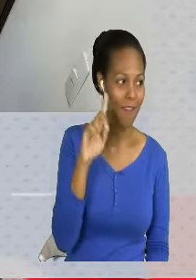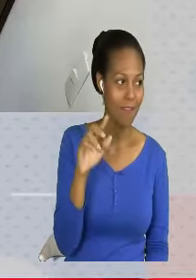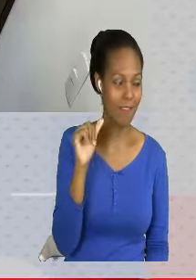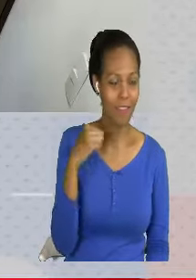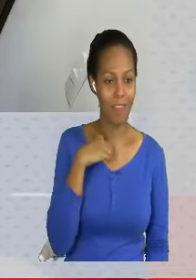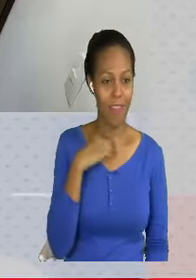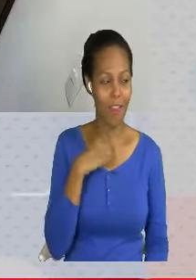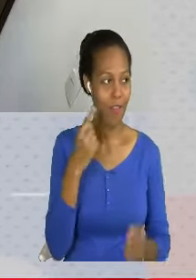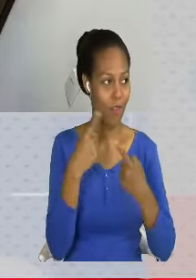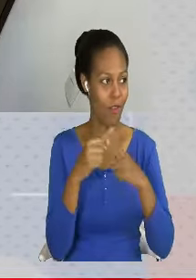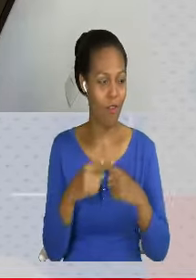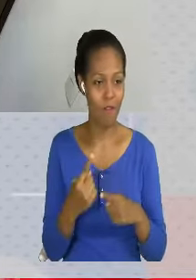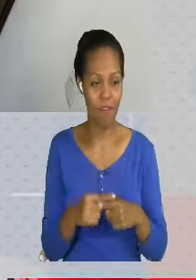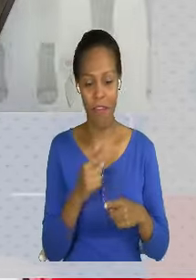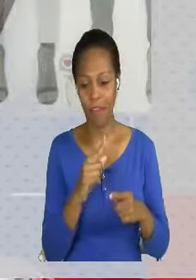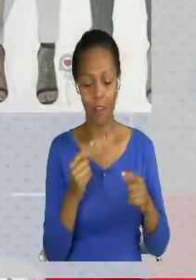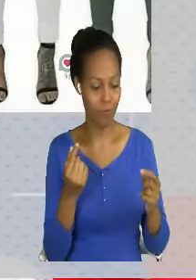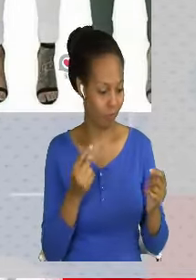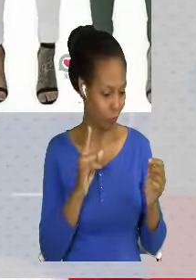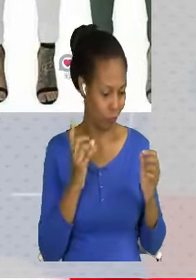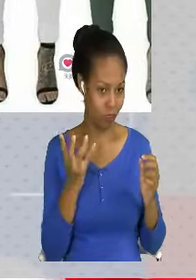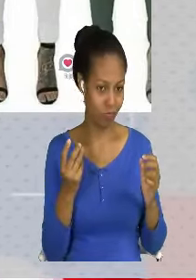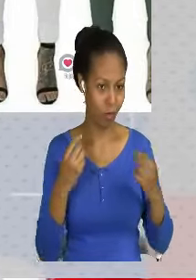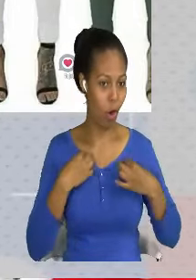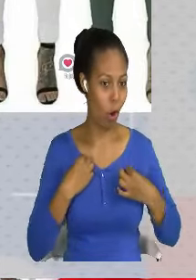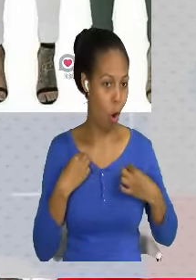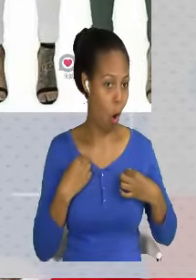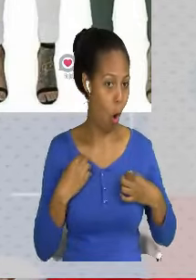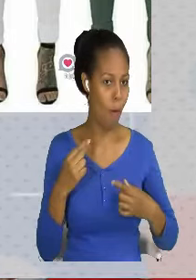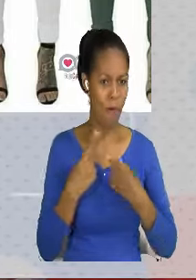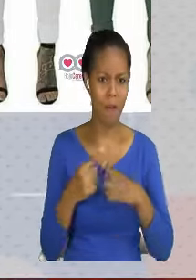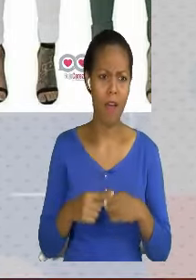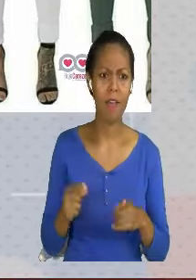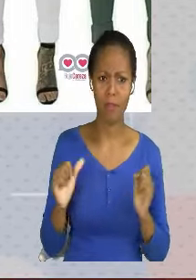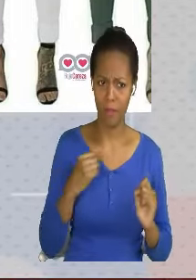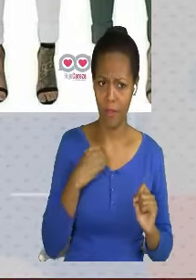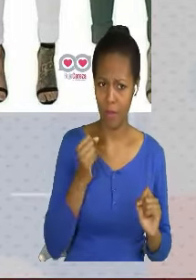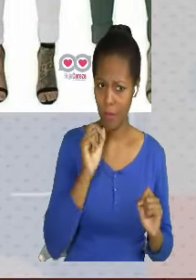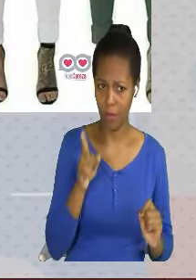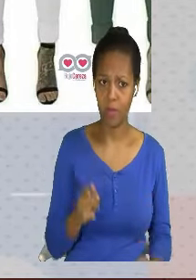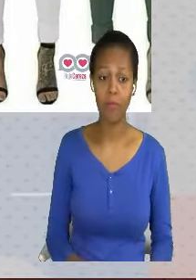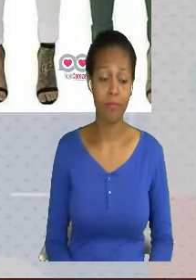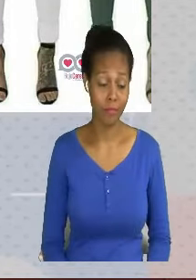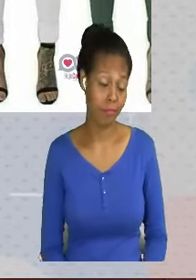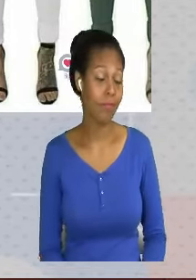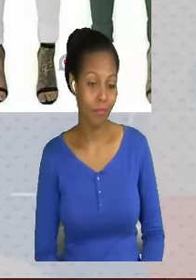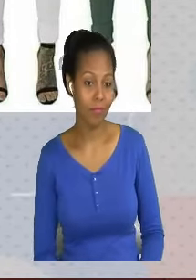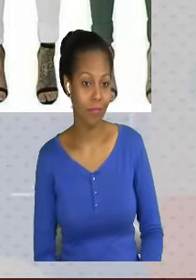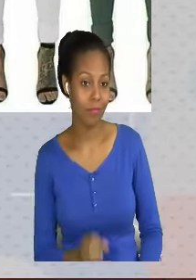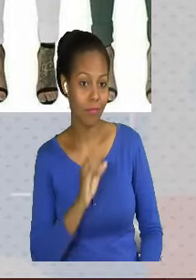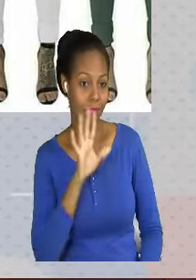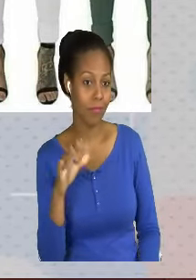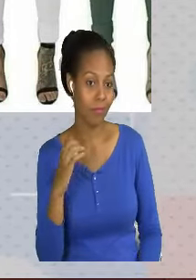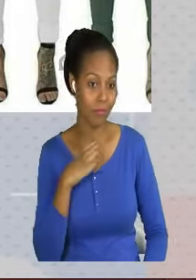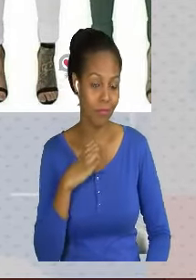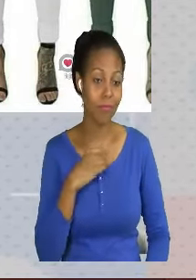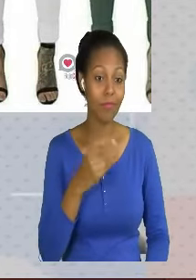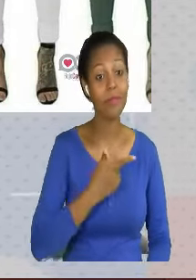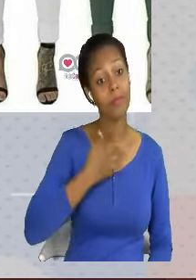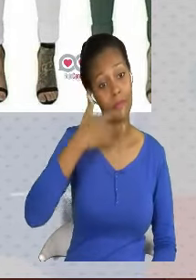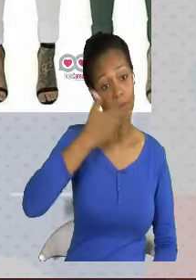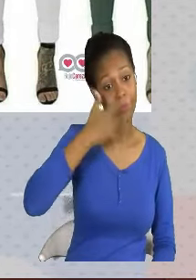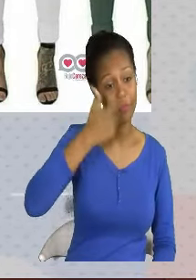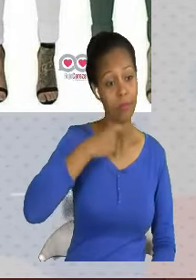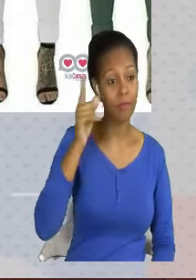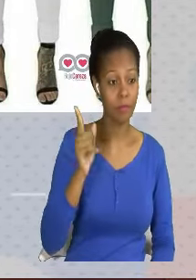tallas. Invitemos a las mujeres de Barranca Bermeja para que las sigan en sus redes sociales. Claro que sí, las invito a que conozcan, nos sigan en Facebook como Ale